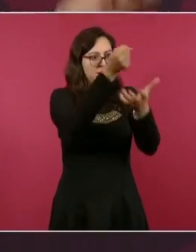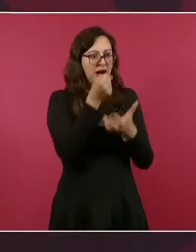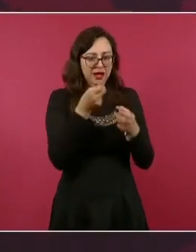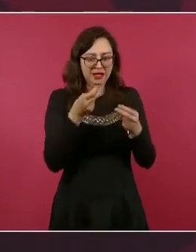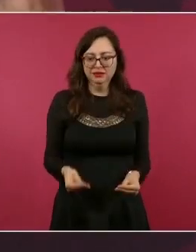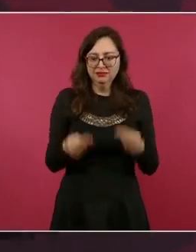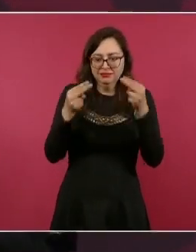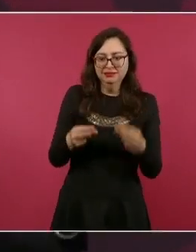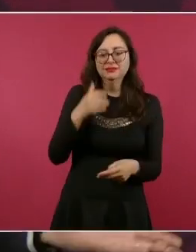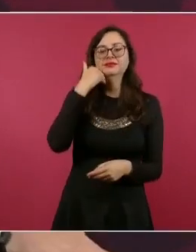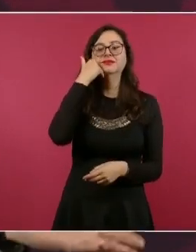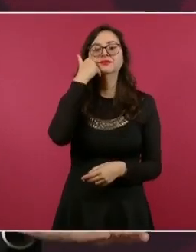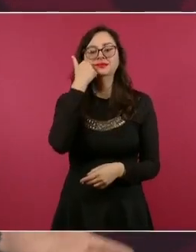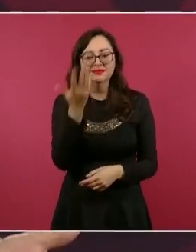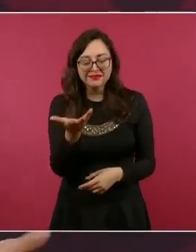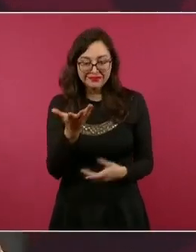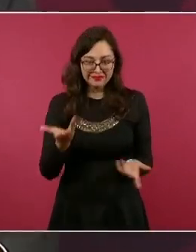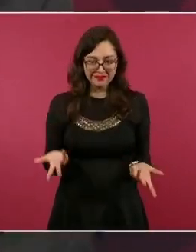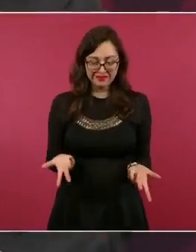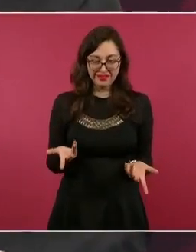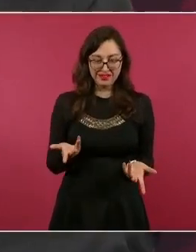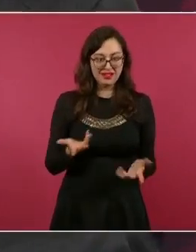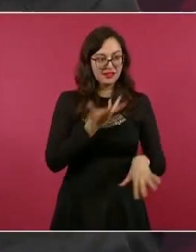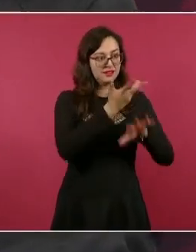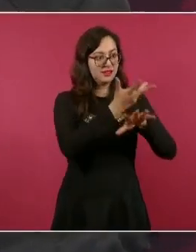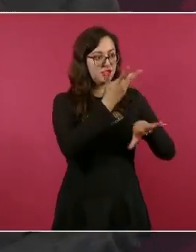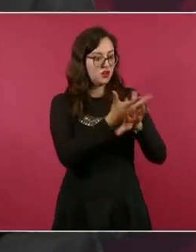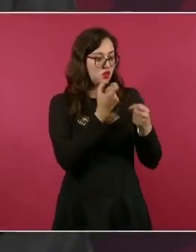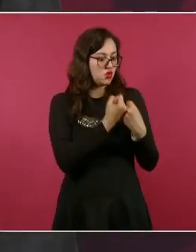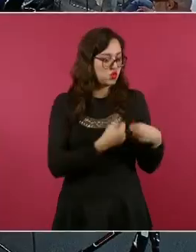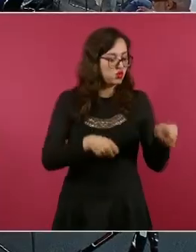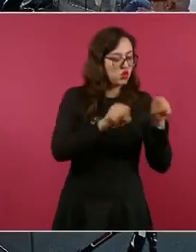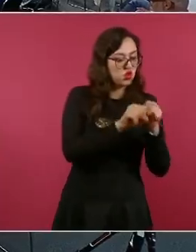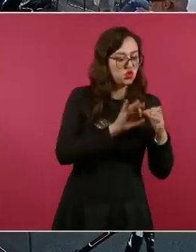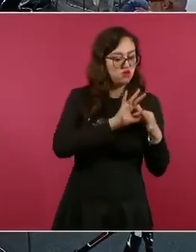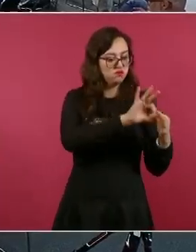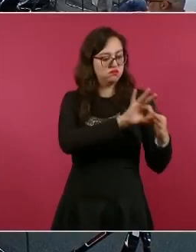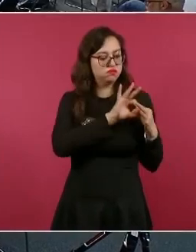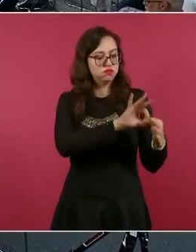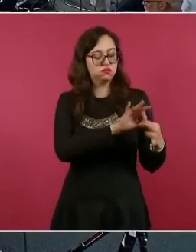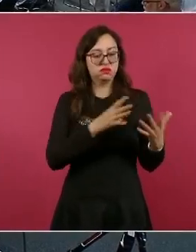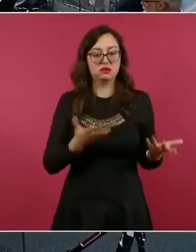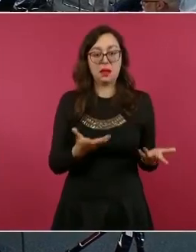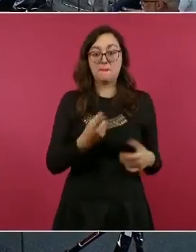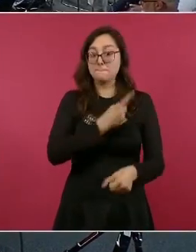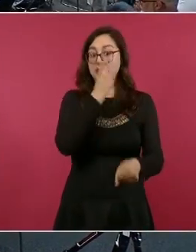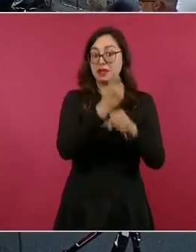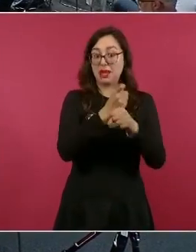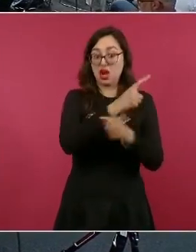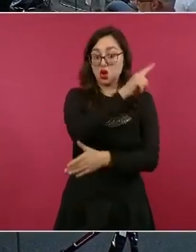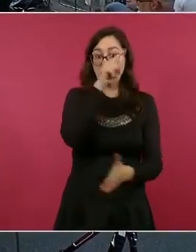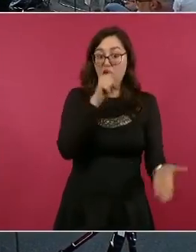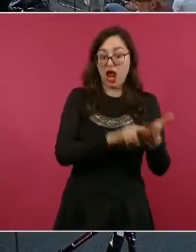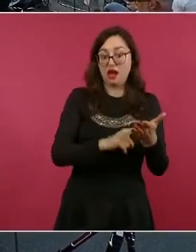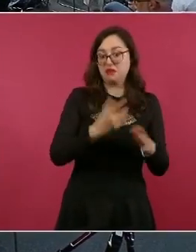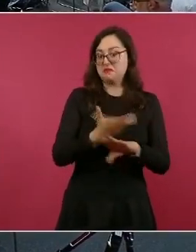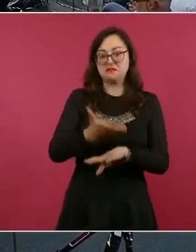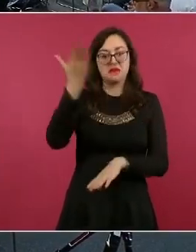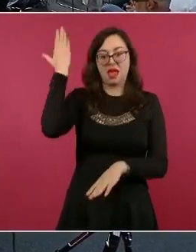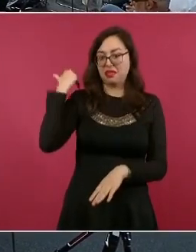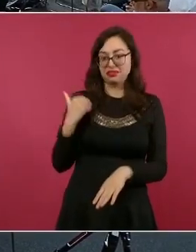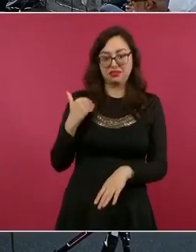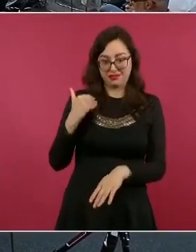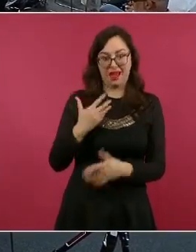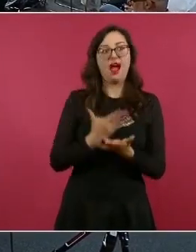Tiene que ver que somos el principal socio comercial de Estados Unidos, que no lo éramos. Tiene que